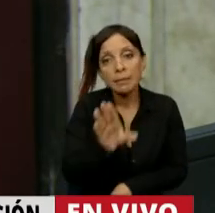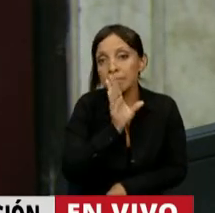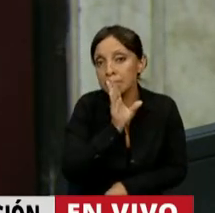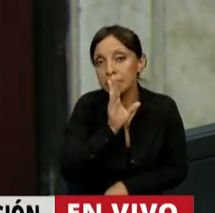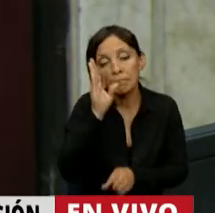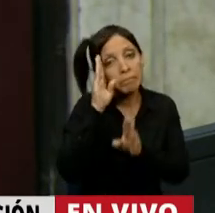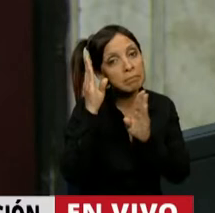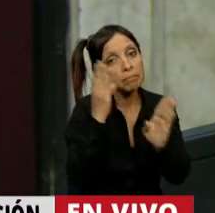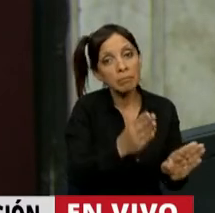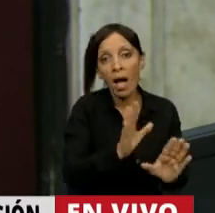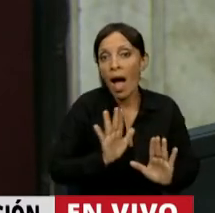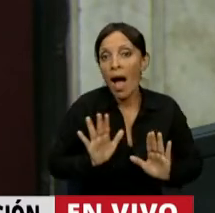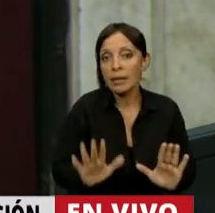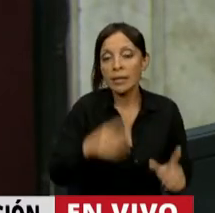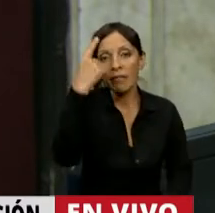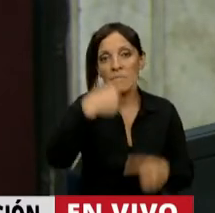la diversidad